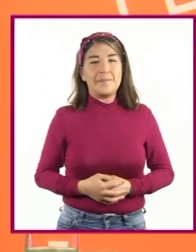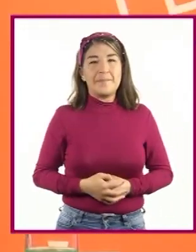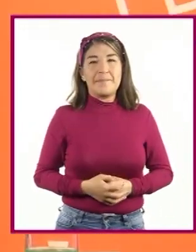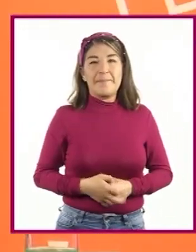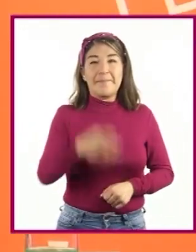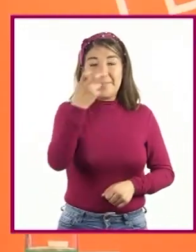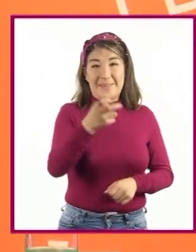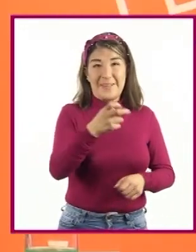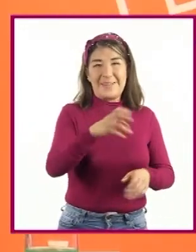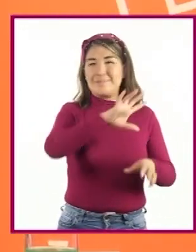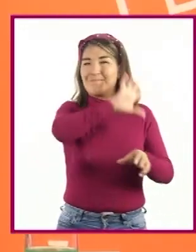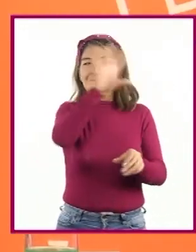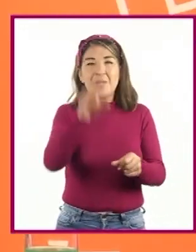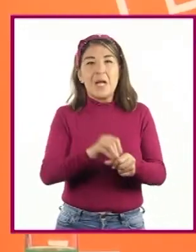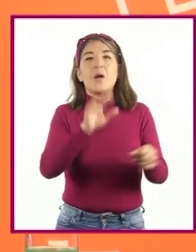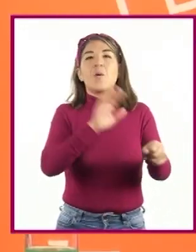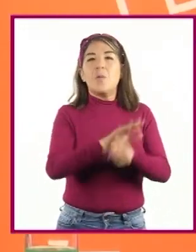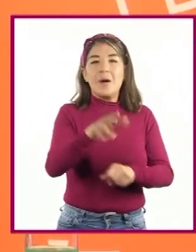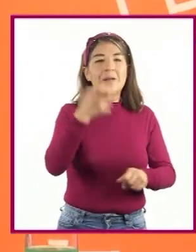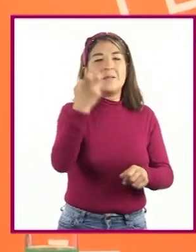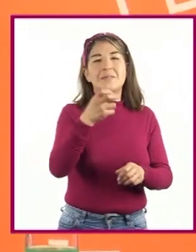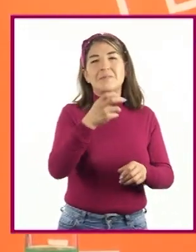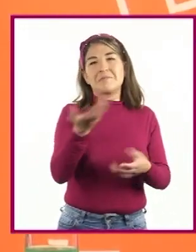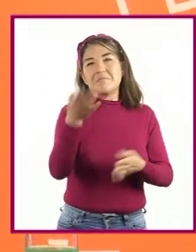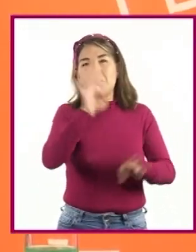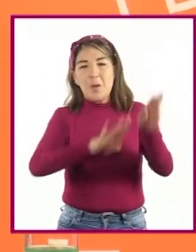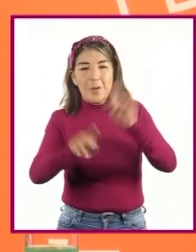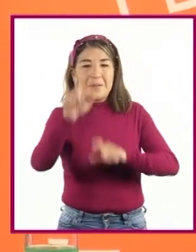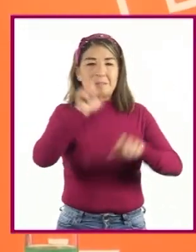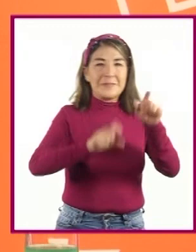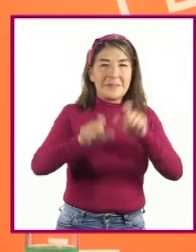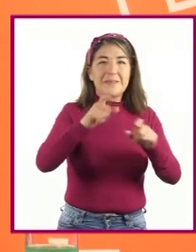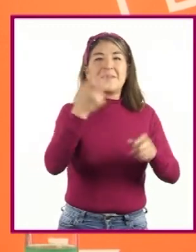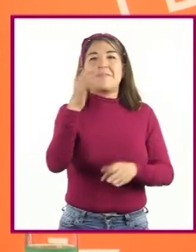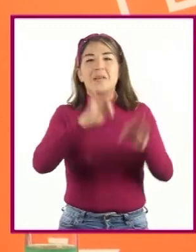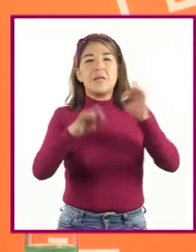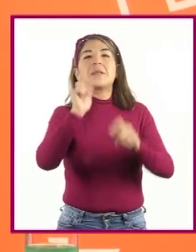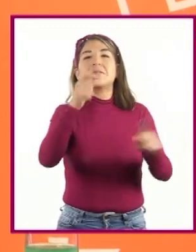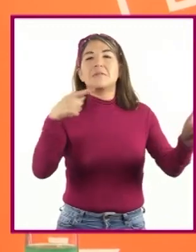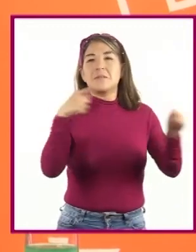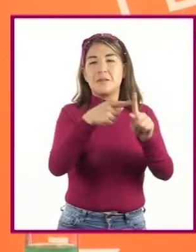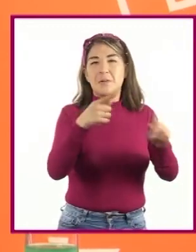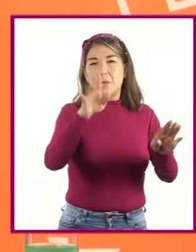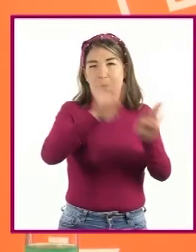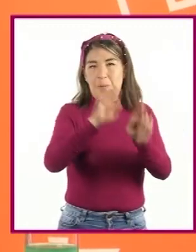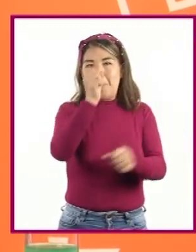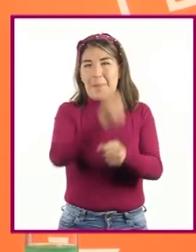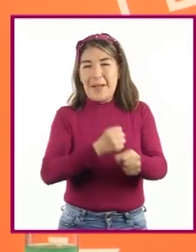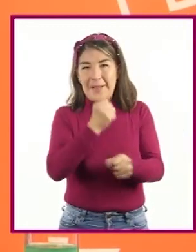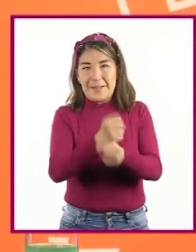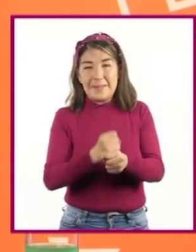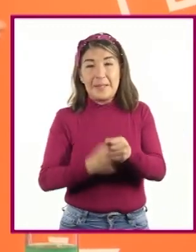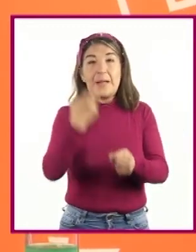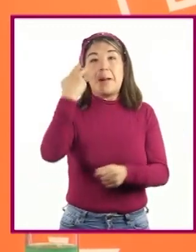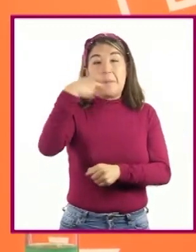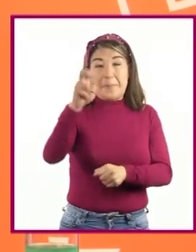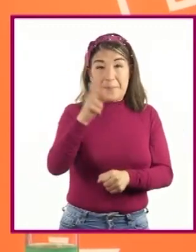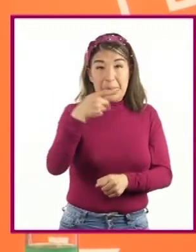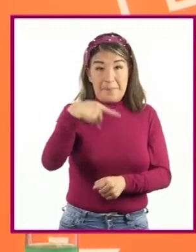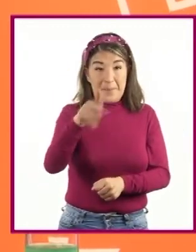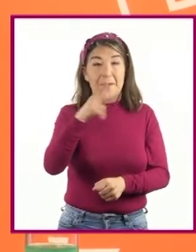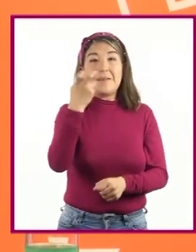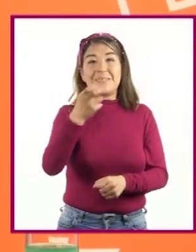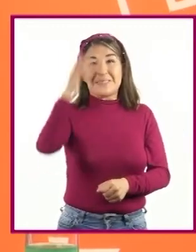Todas las asignaturas son susceptibles de ser enfocadas desde un punto de vista práctico, pero las ciencias naturales